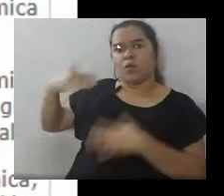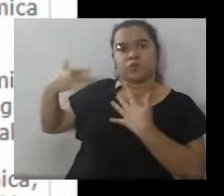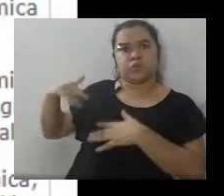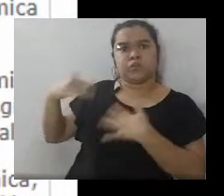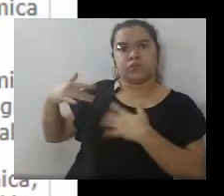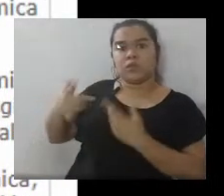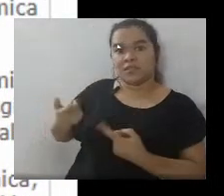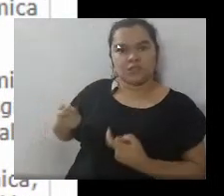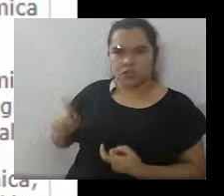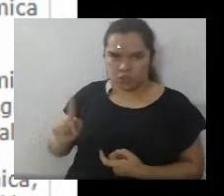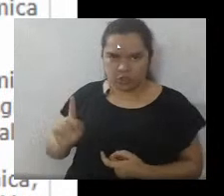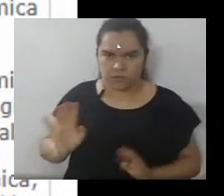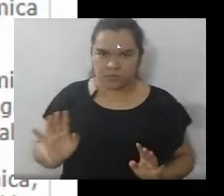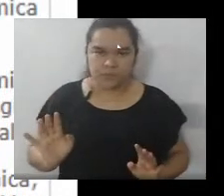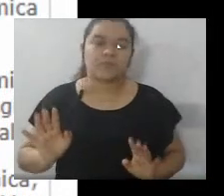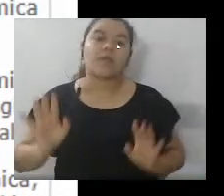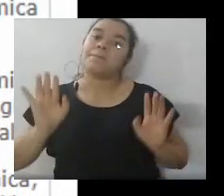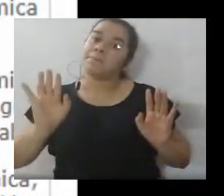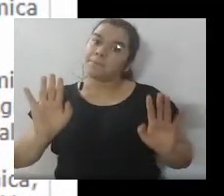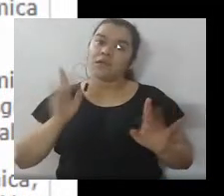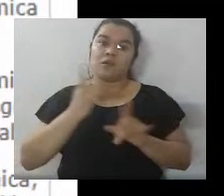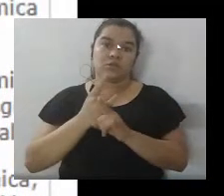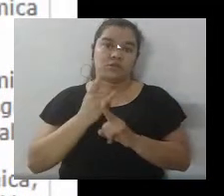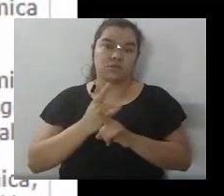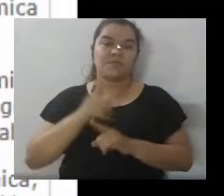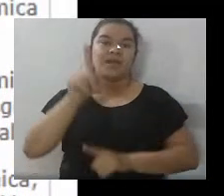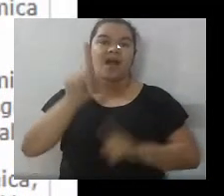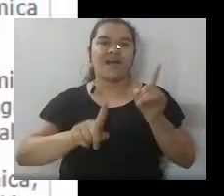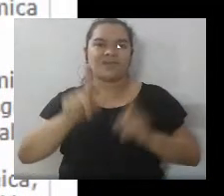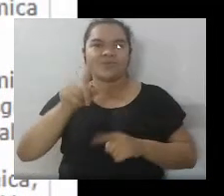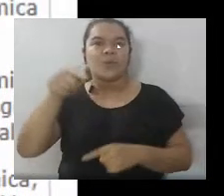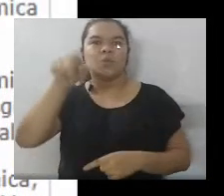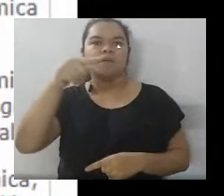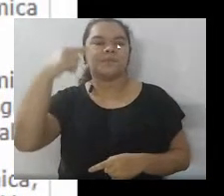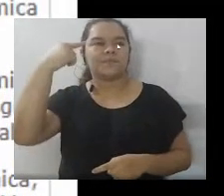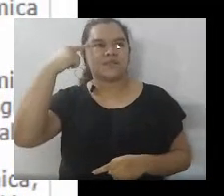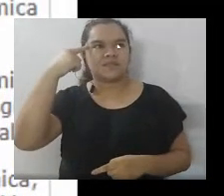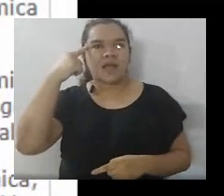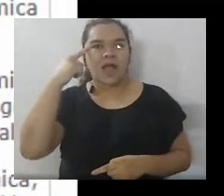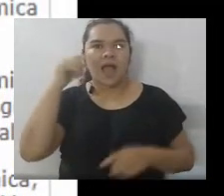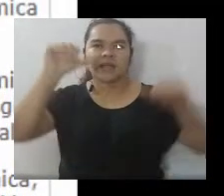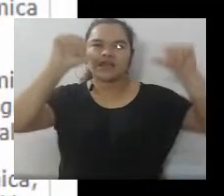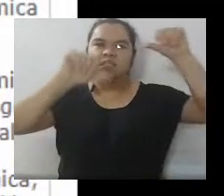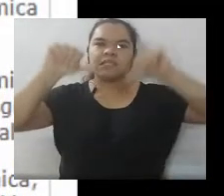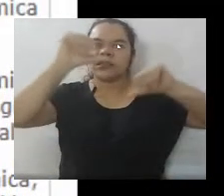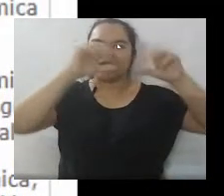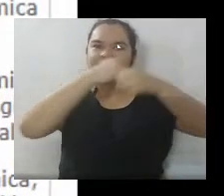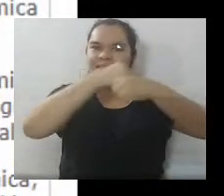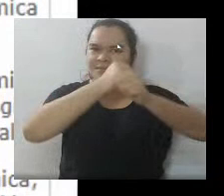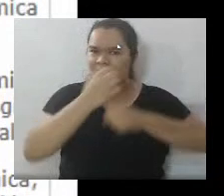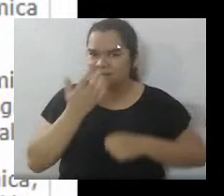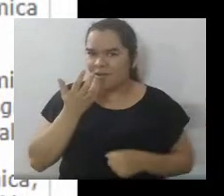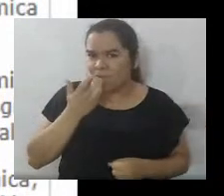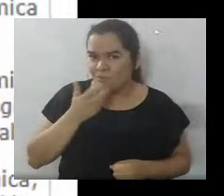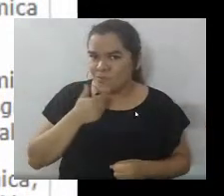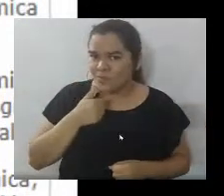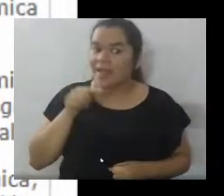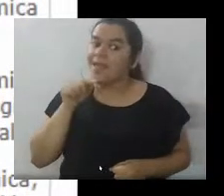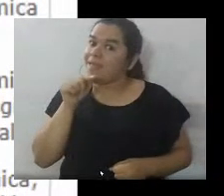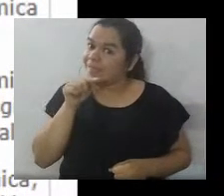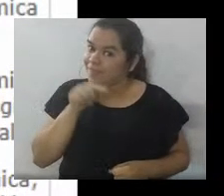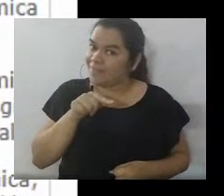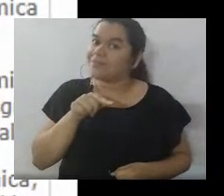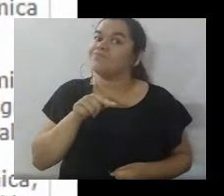sí creo que yo recomiendo a los alumnos que se planteen es si les gusta química, porque ahí está la base de esto, digamos, química